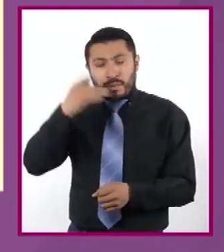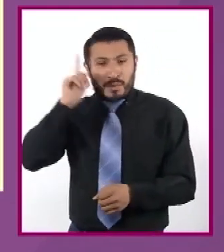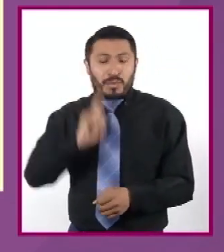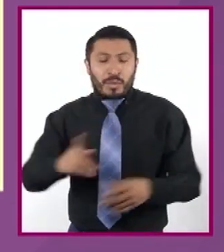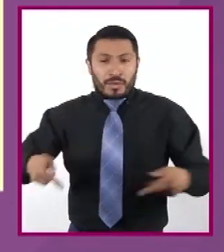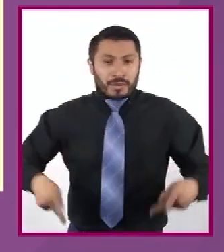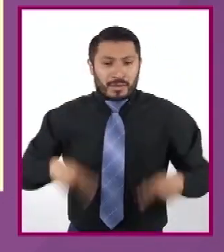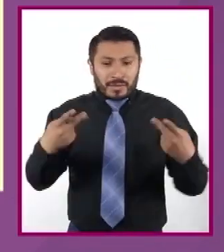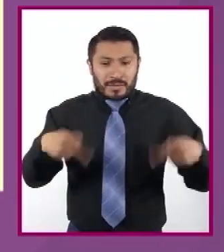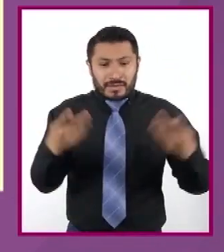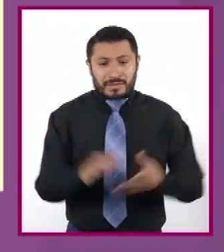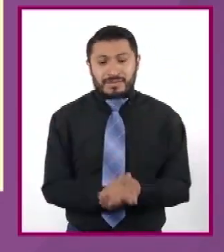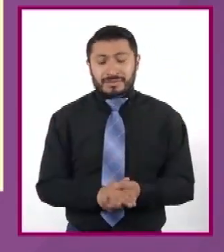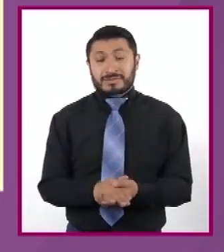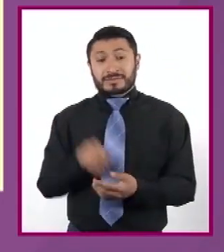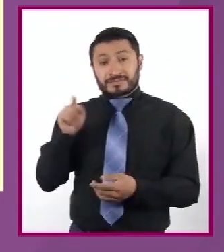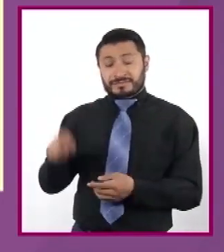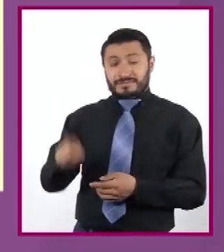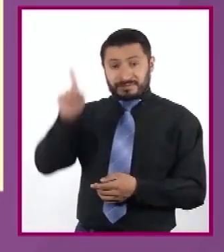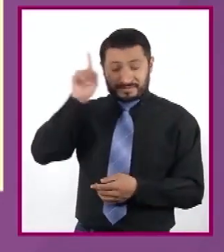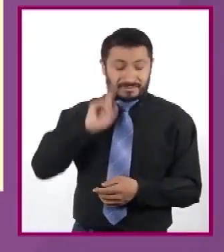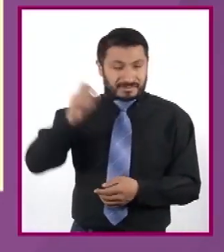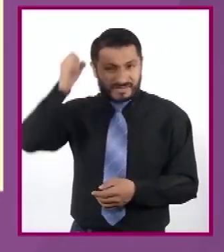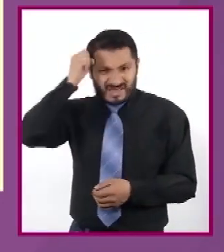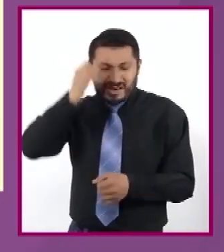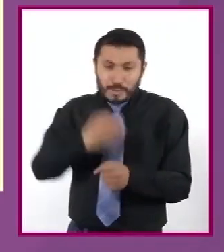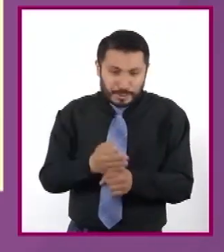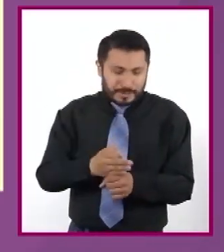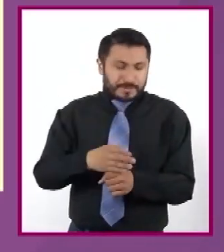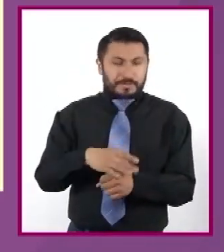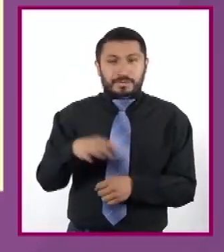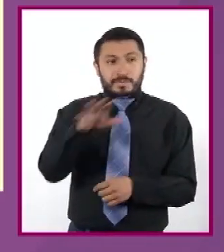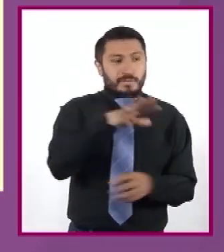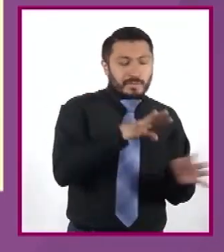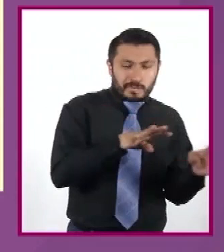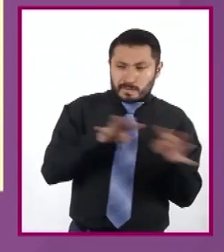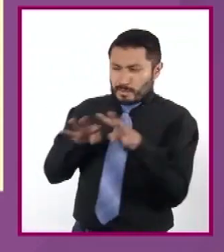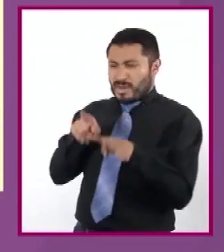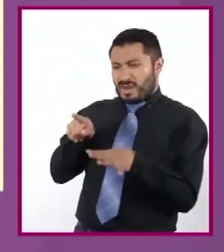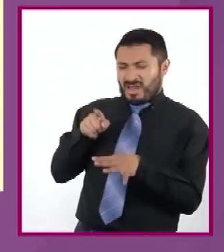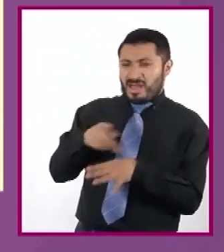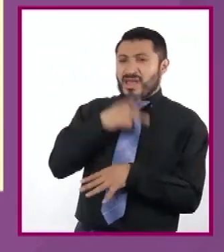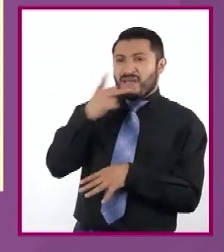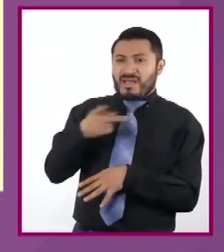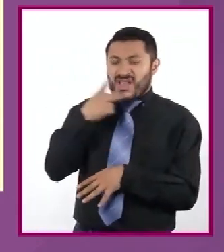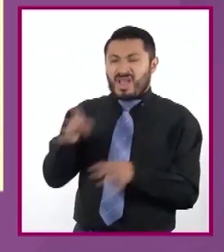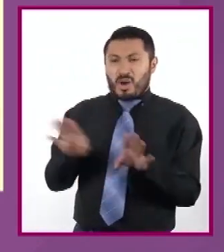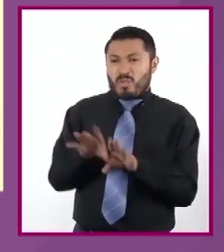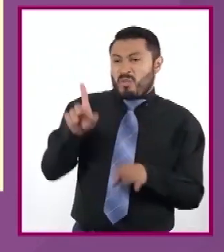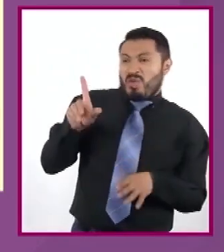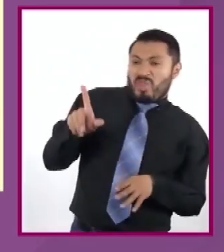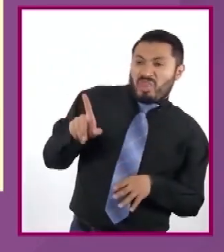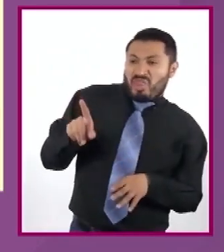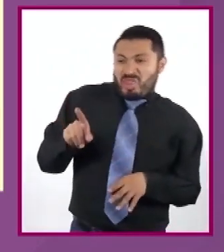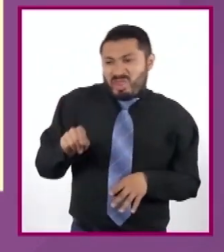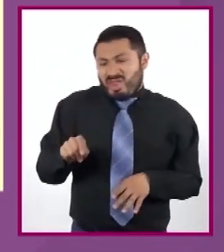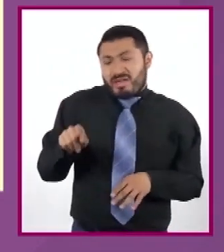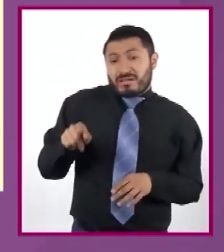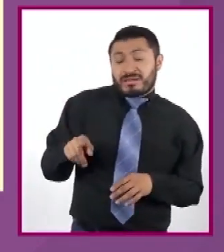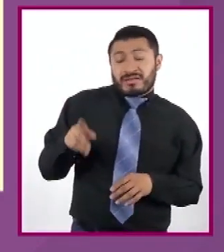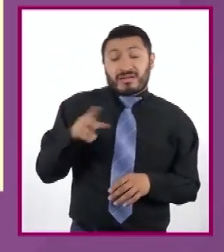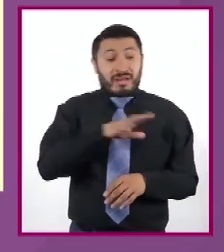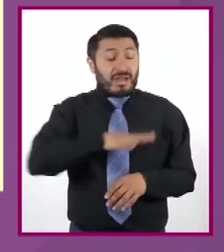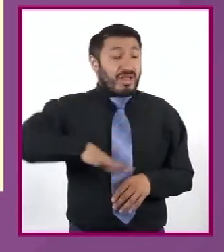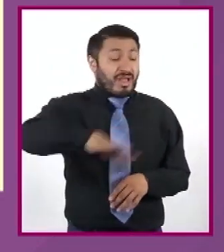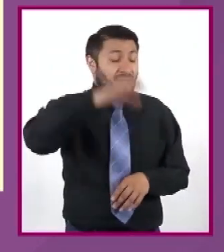Eliza Doolittle, quien para ser una señorita, muchos consideraban que hablaba de forma vulgar, que la desentonaba de las demás